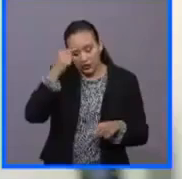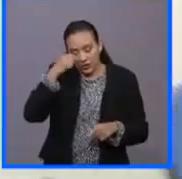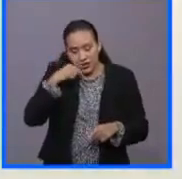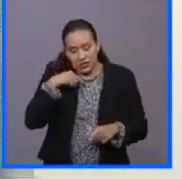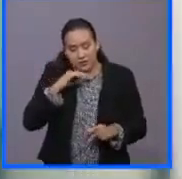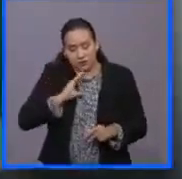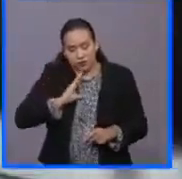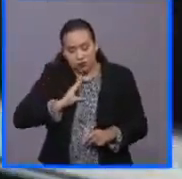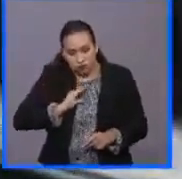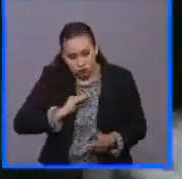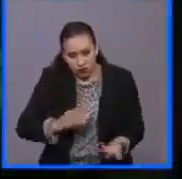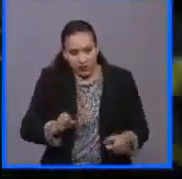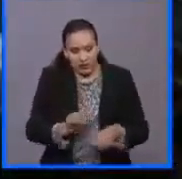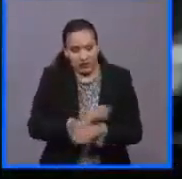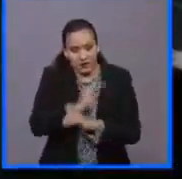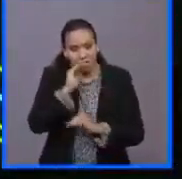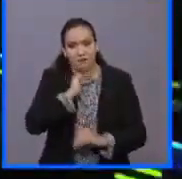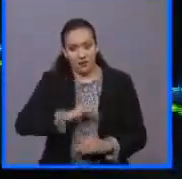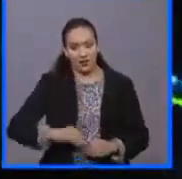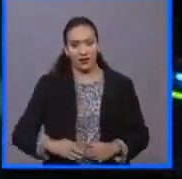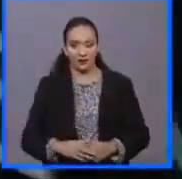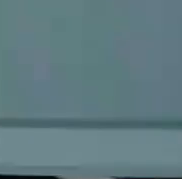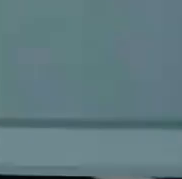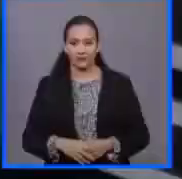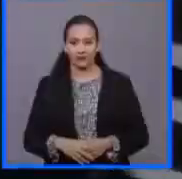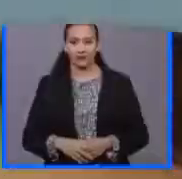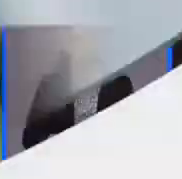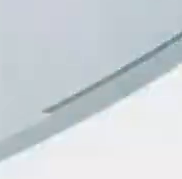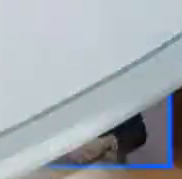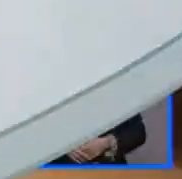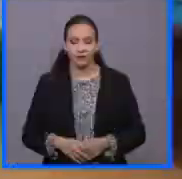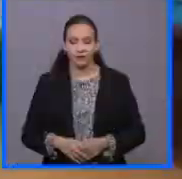integridad física o emocional.